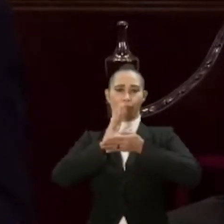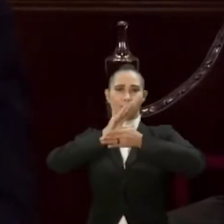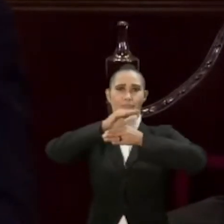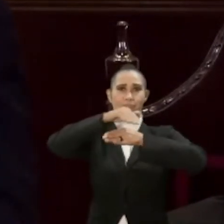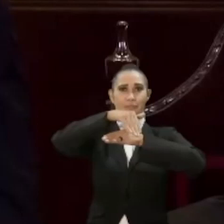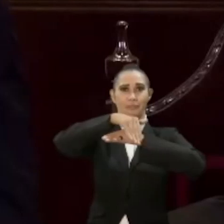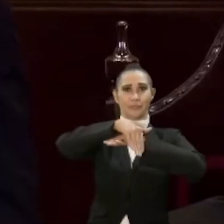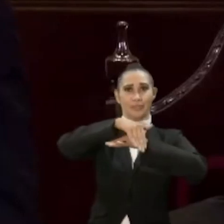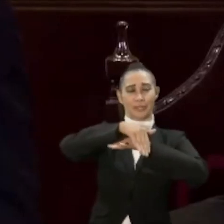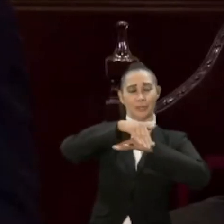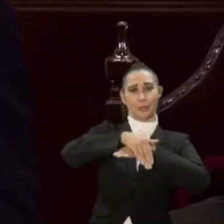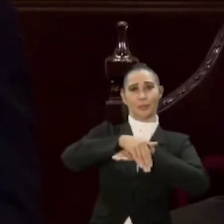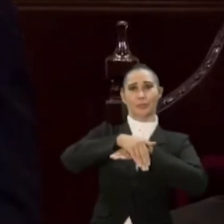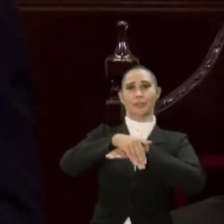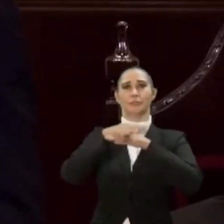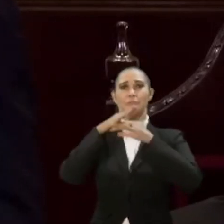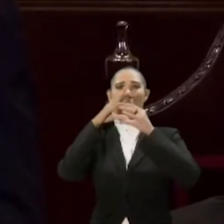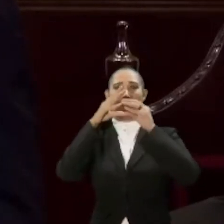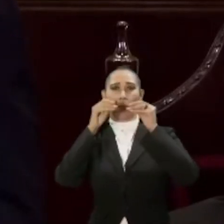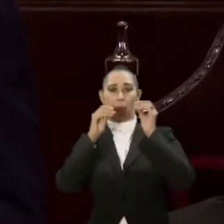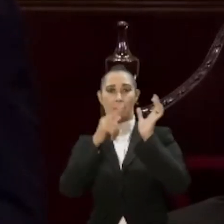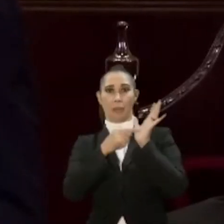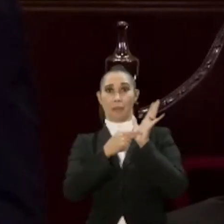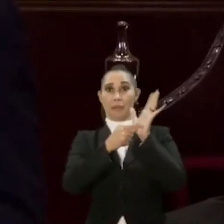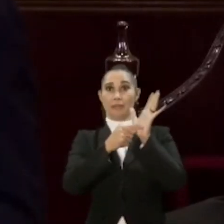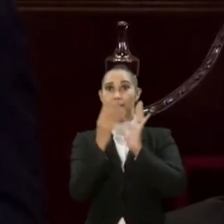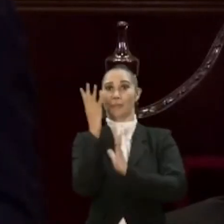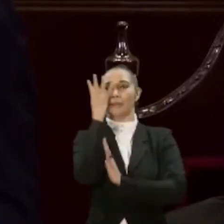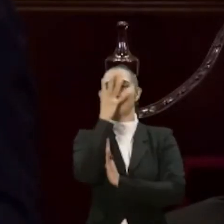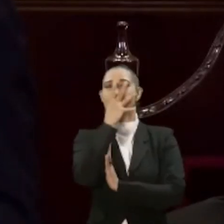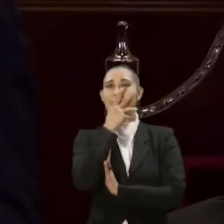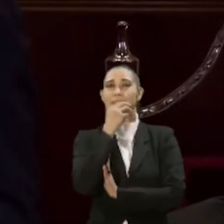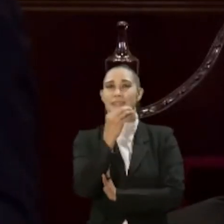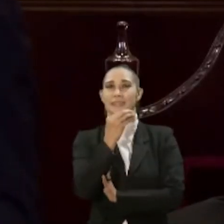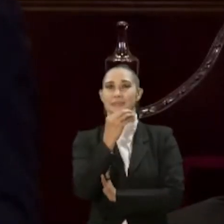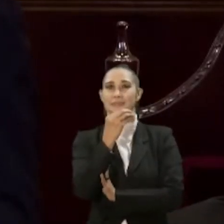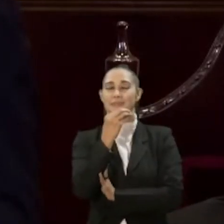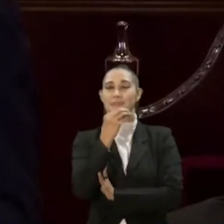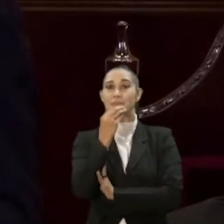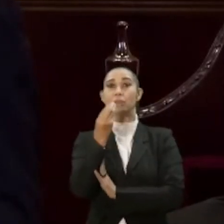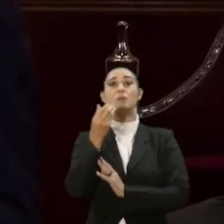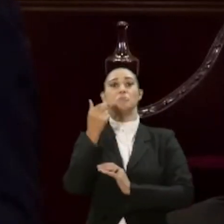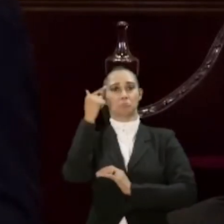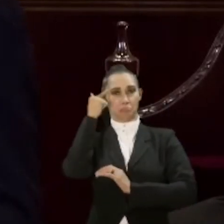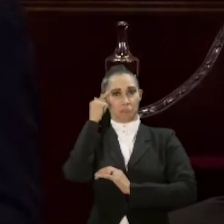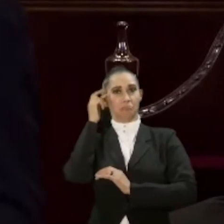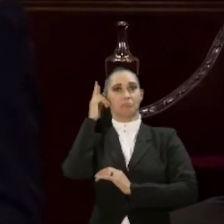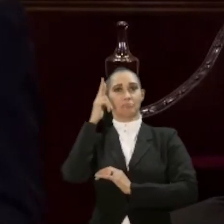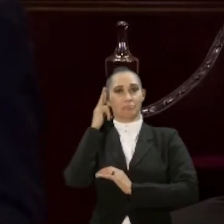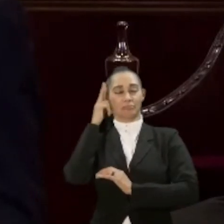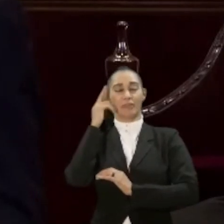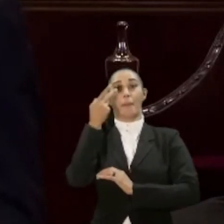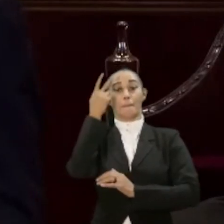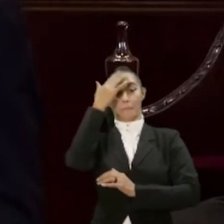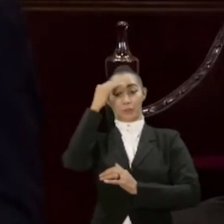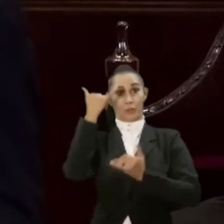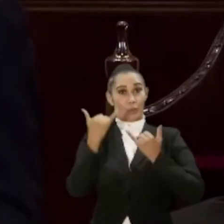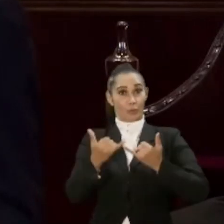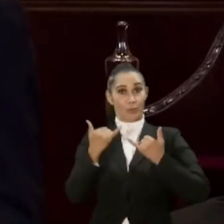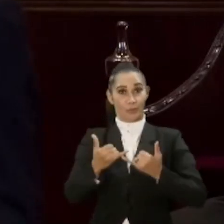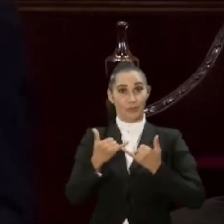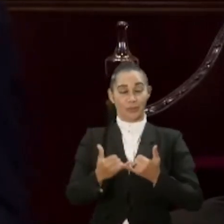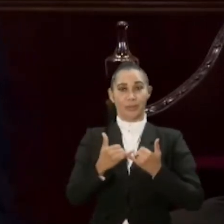los trópicos ha parecido más bella. Tenía razón, porque todavía